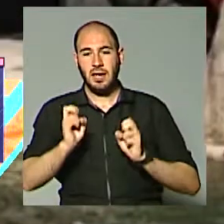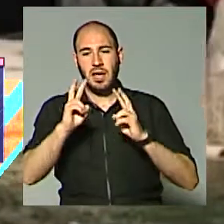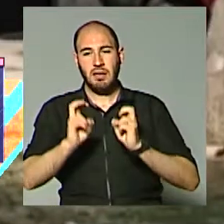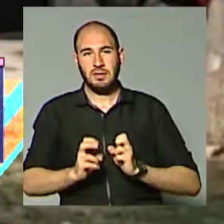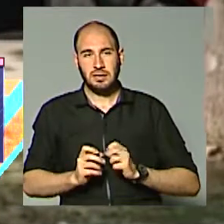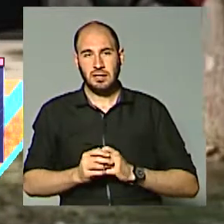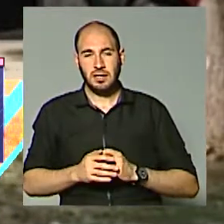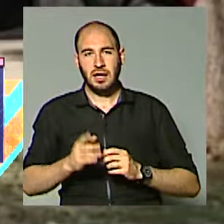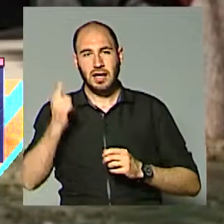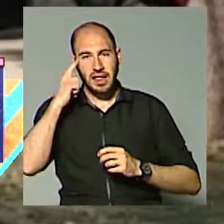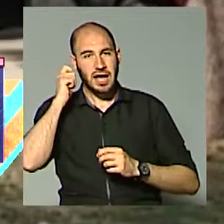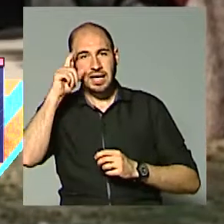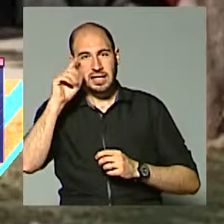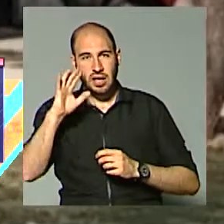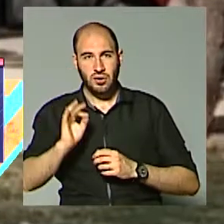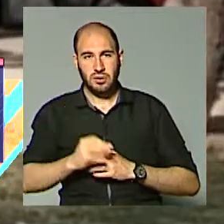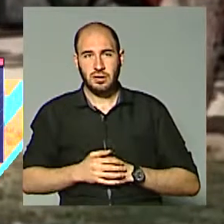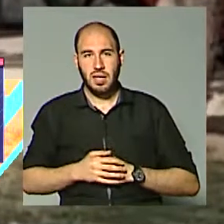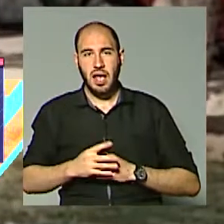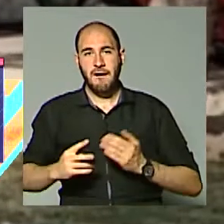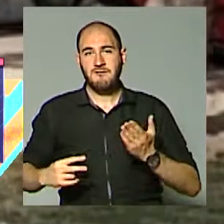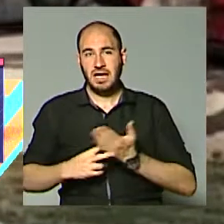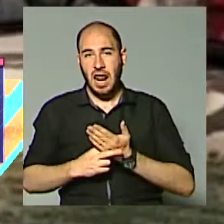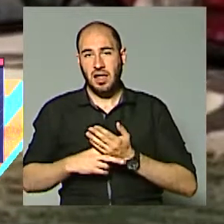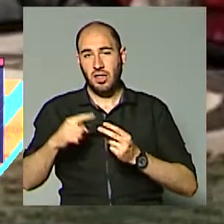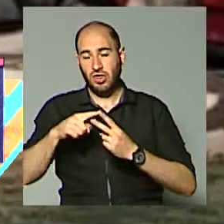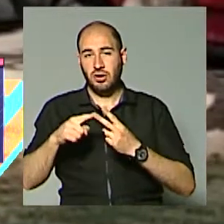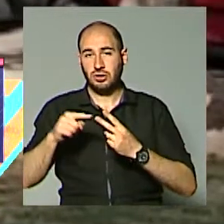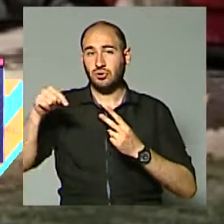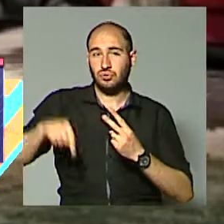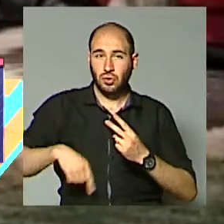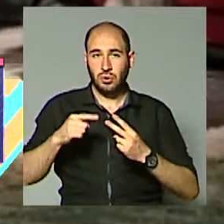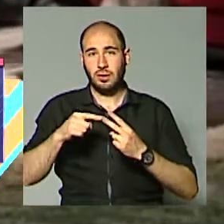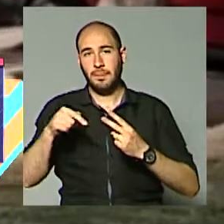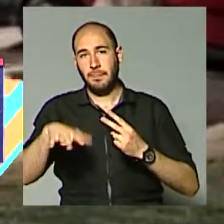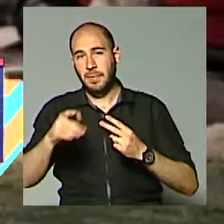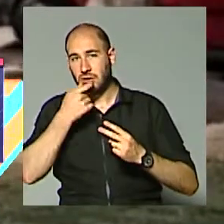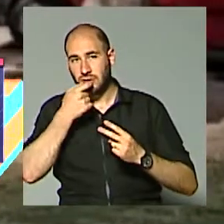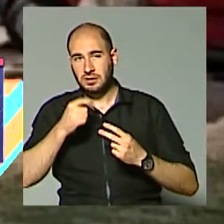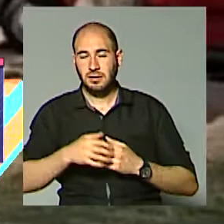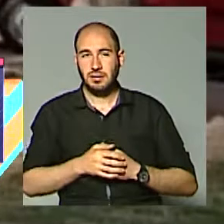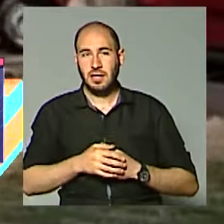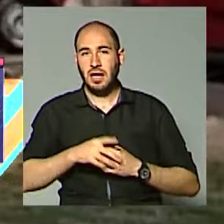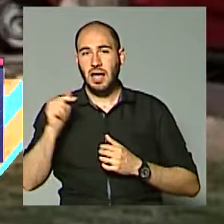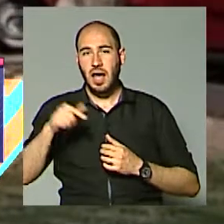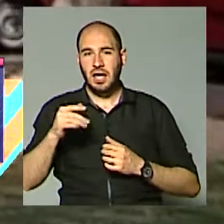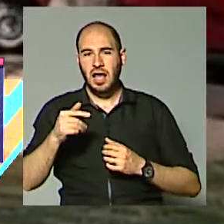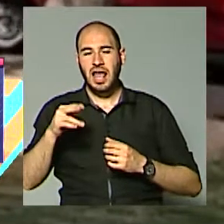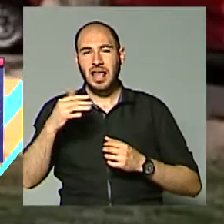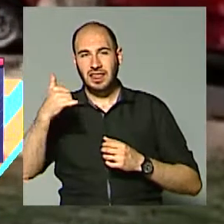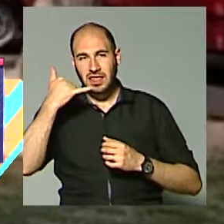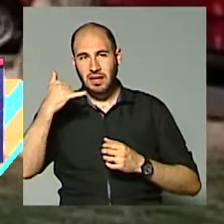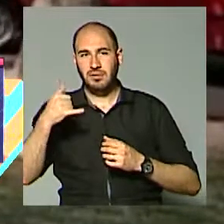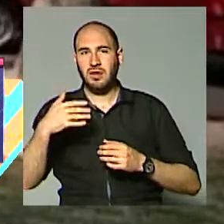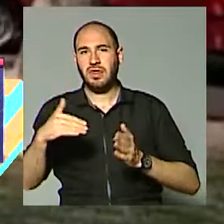con perspectiva de género. Las fiscalías, hay dos, una en el sur y otra en Gran Mendoza. Tenemos líneas de subsidios cuando hay